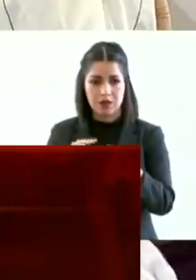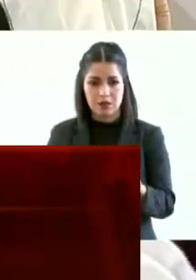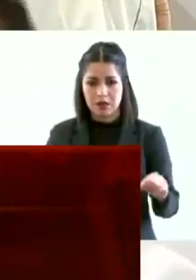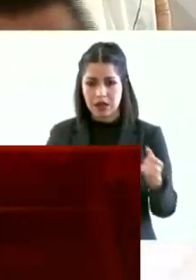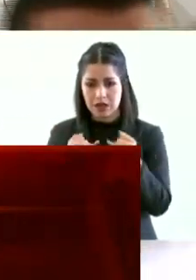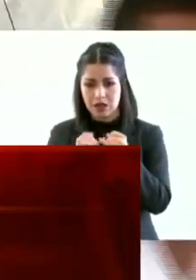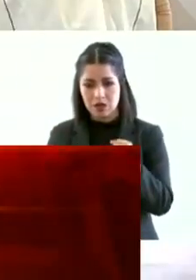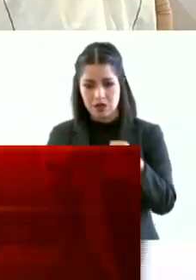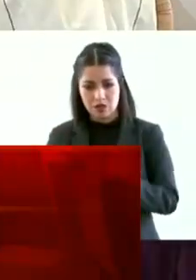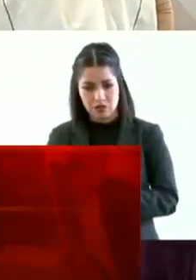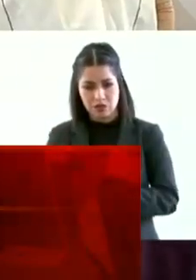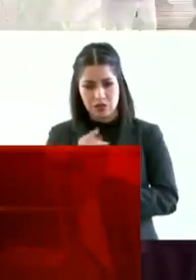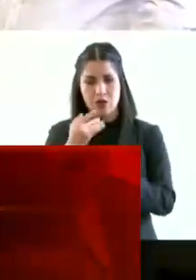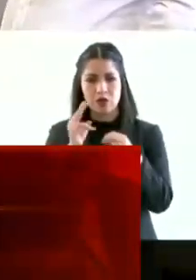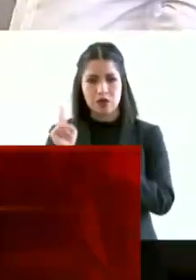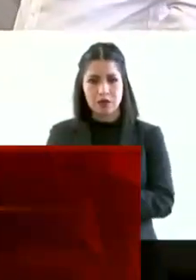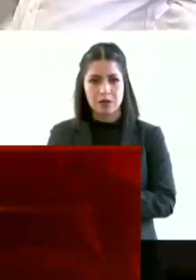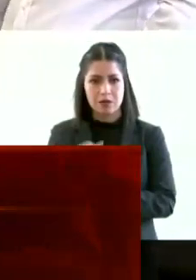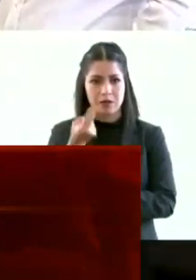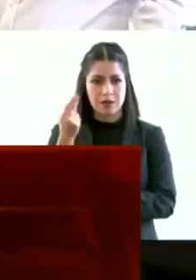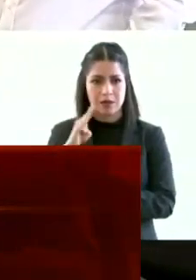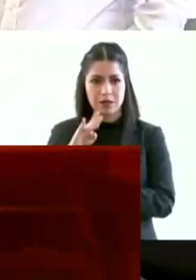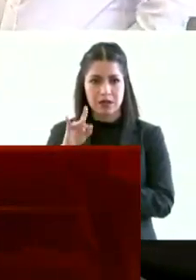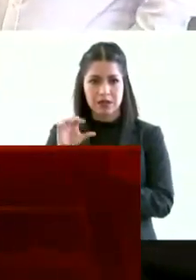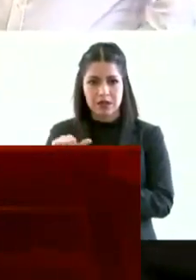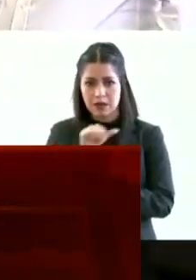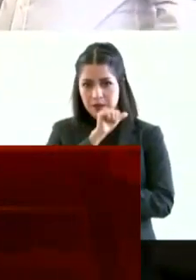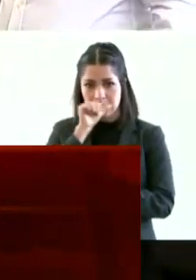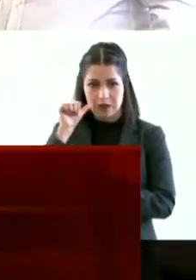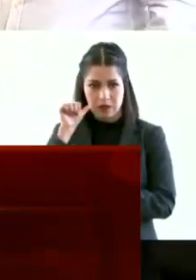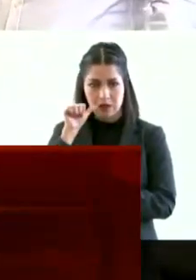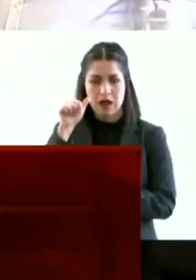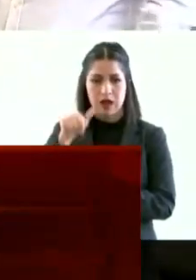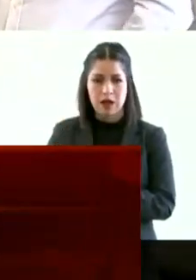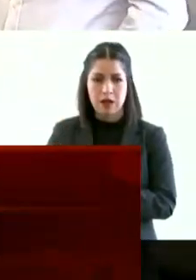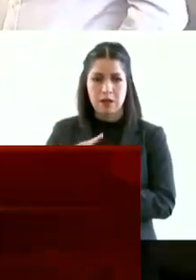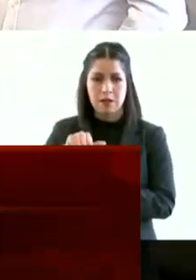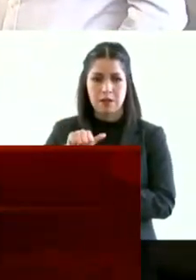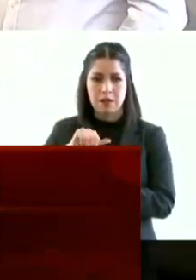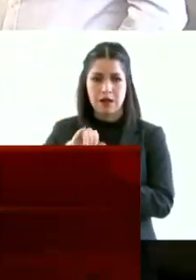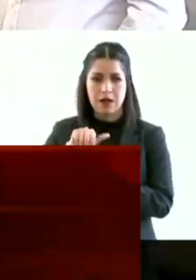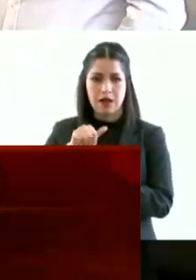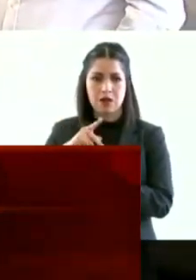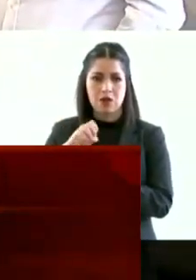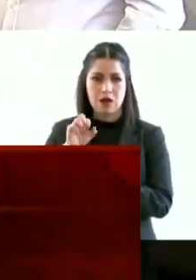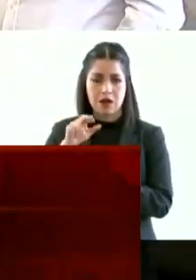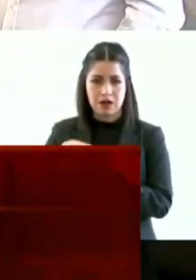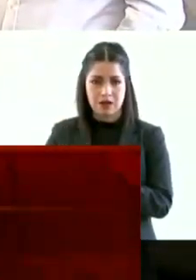inaugural de la Universidad para el Bienestar Benito Juárez García, sede Pajacuarán.